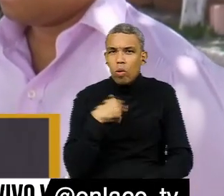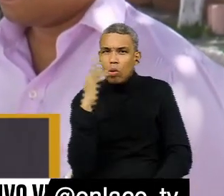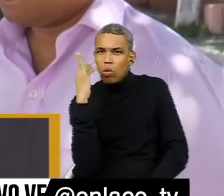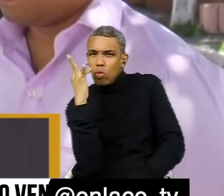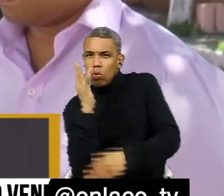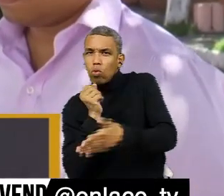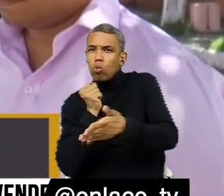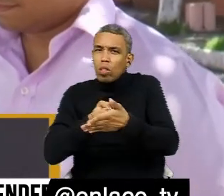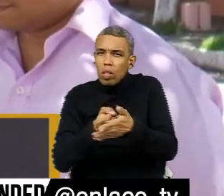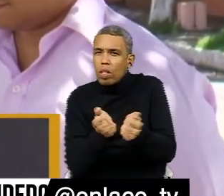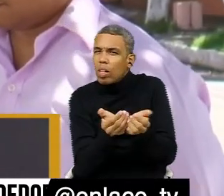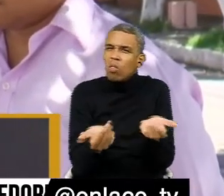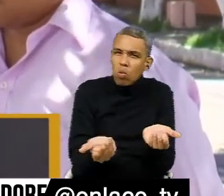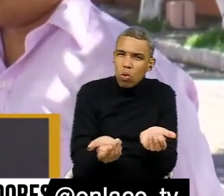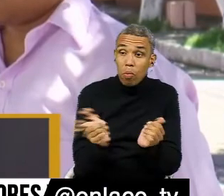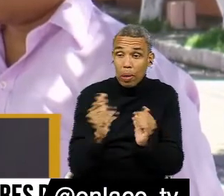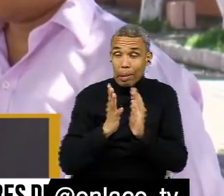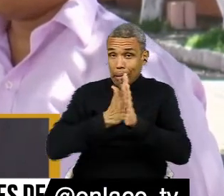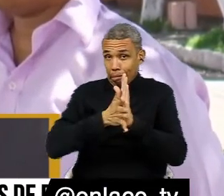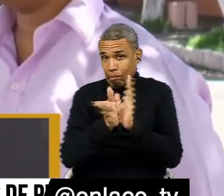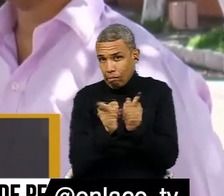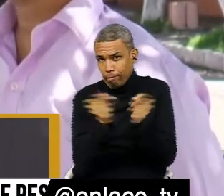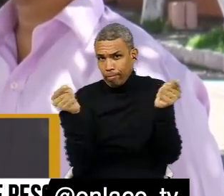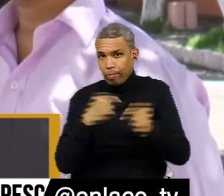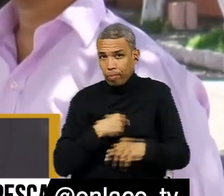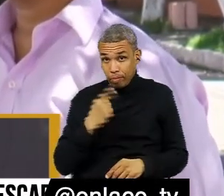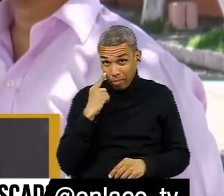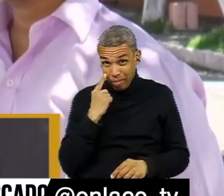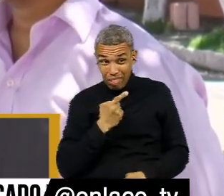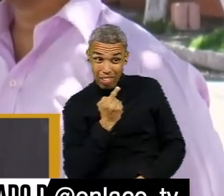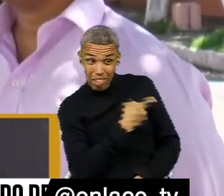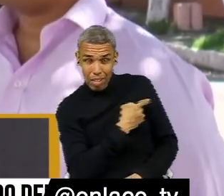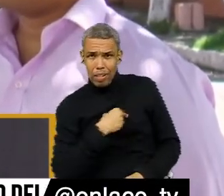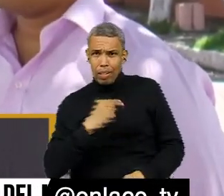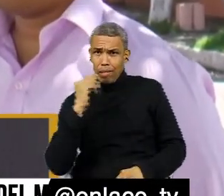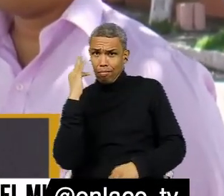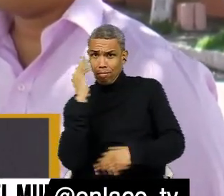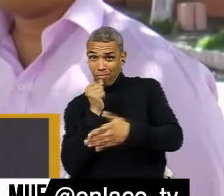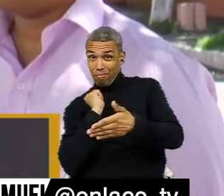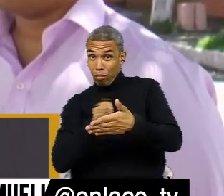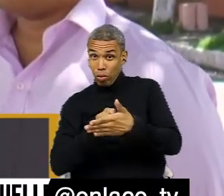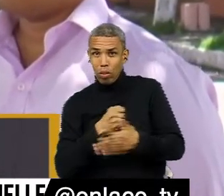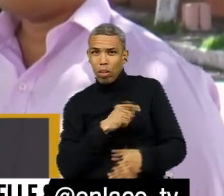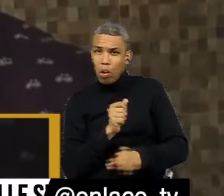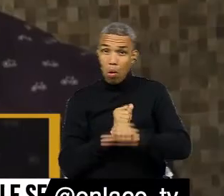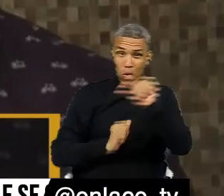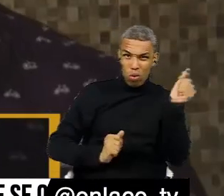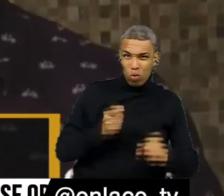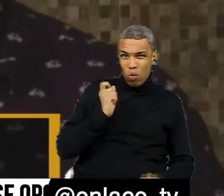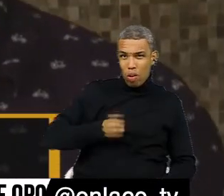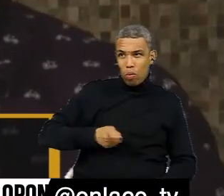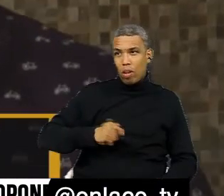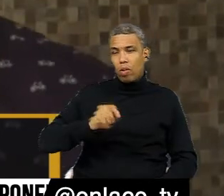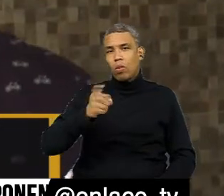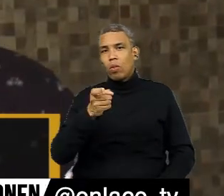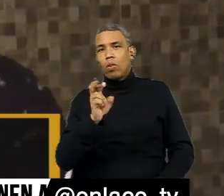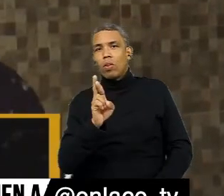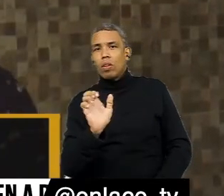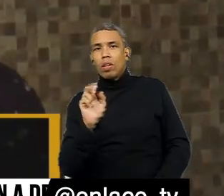sanitario de Rediva. Sobre la Acción Popular que usted ha interpuesto, ha dicho que es una inepta demanda. Escuchemos lo que dice el abogado Granados. Primero